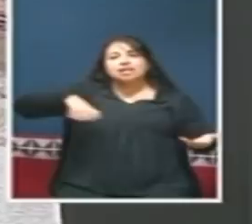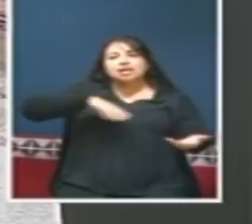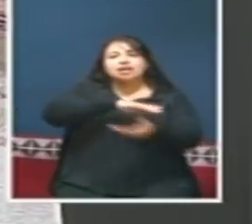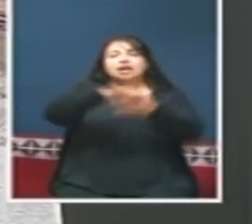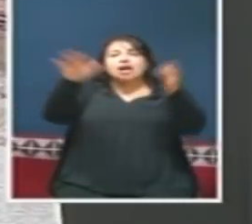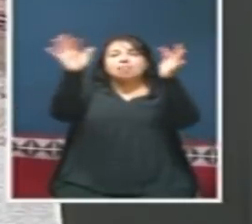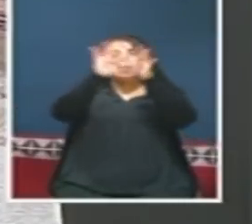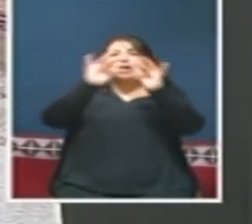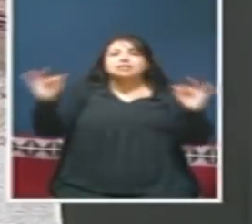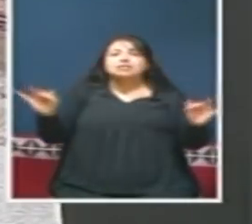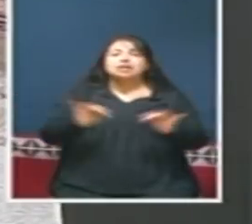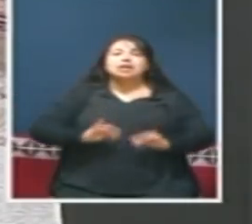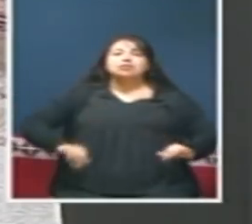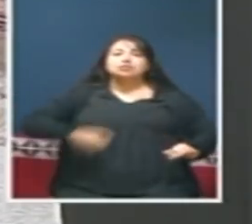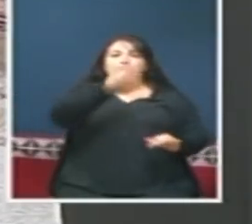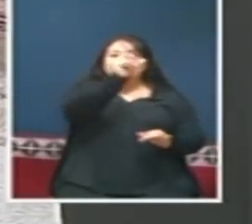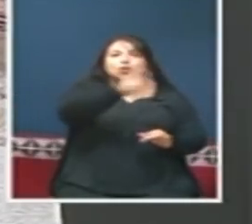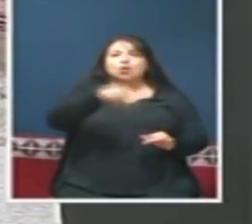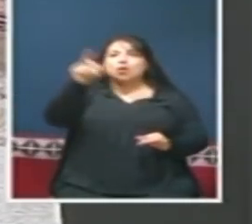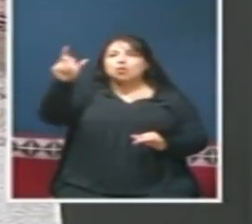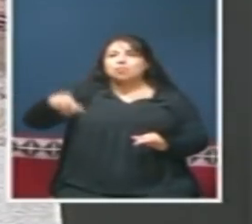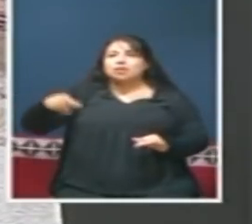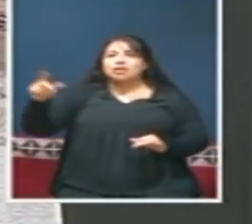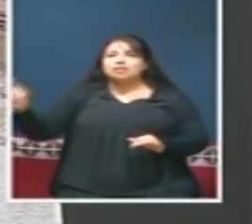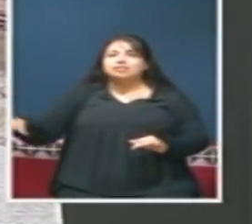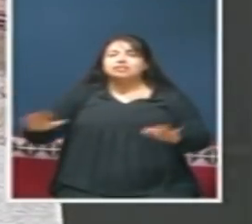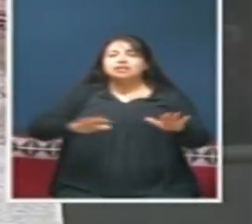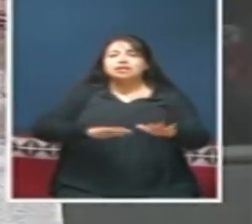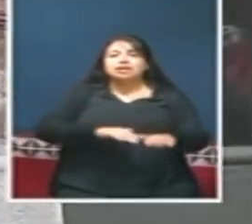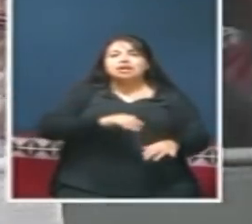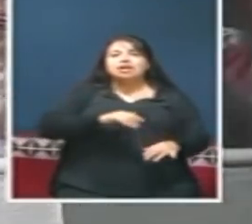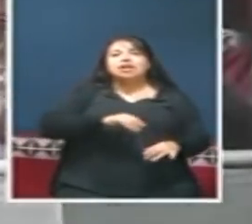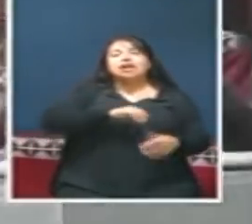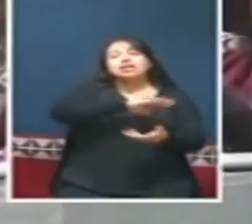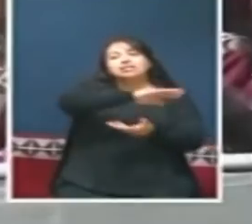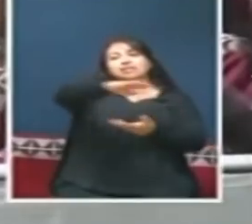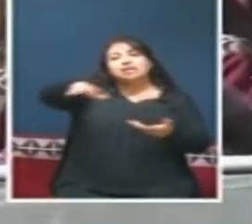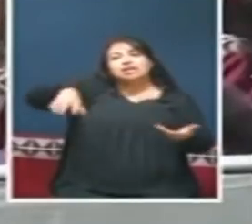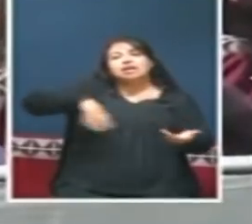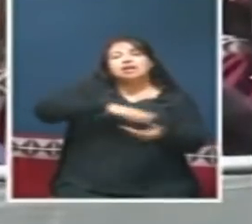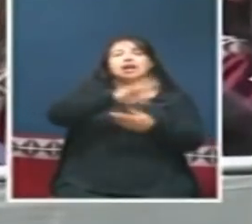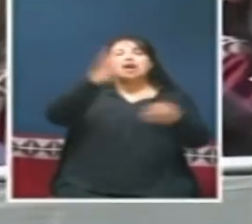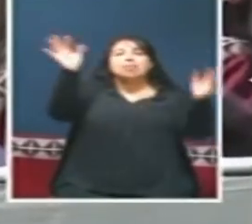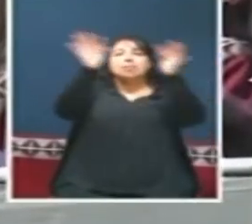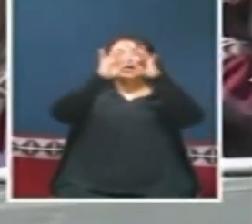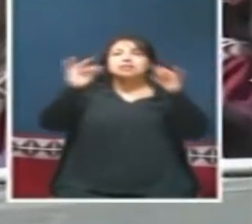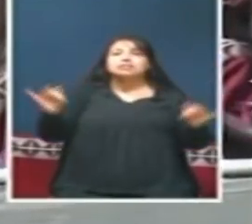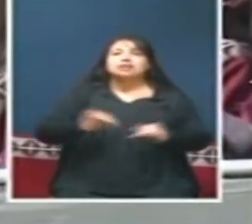Yeah.